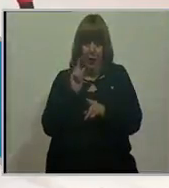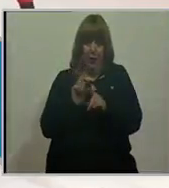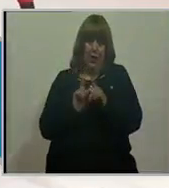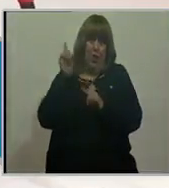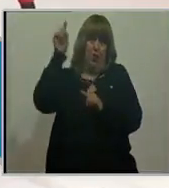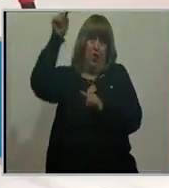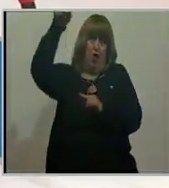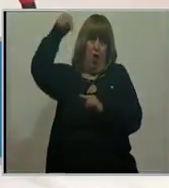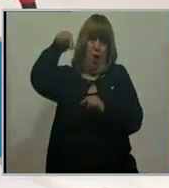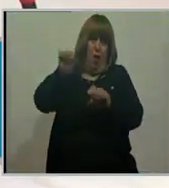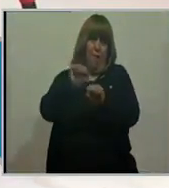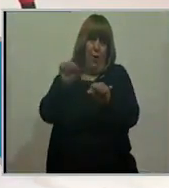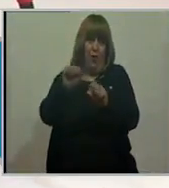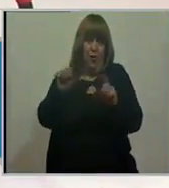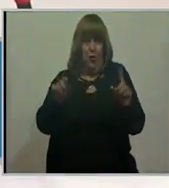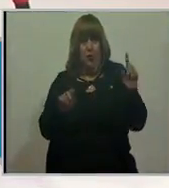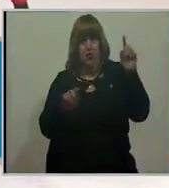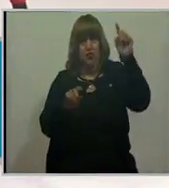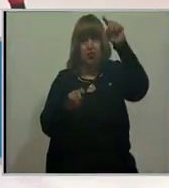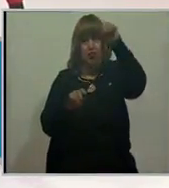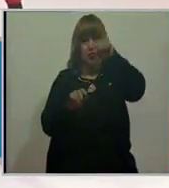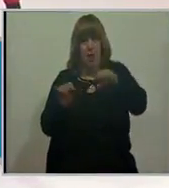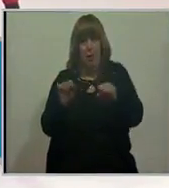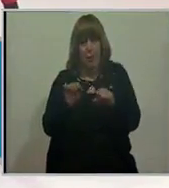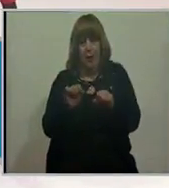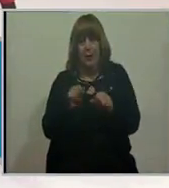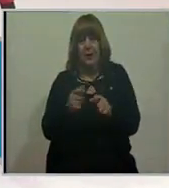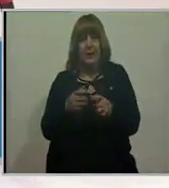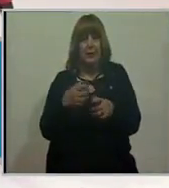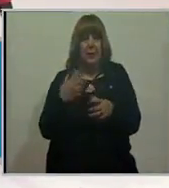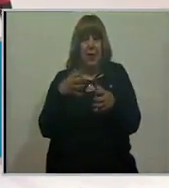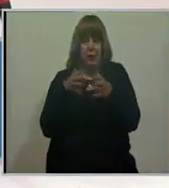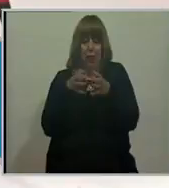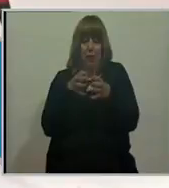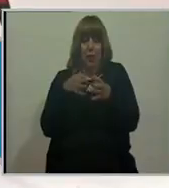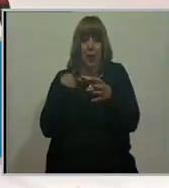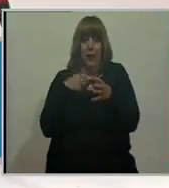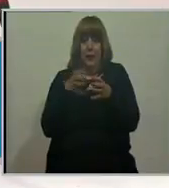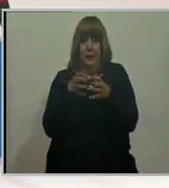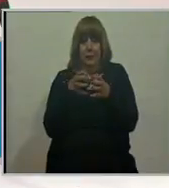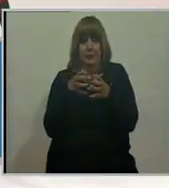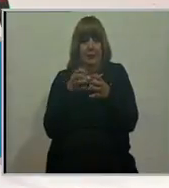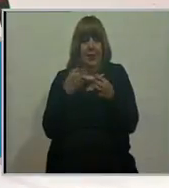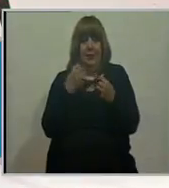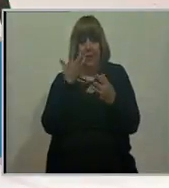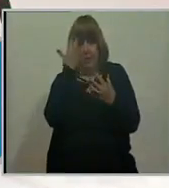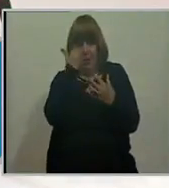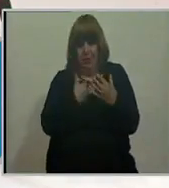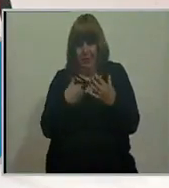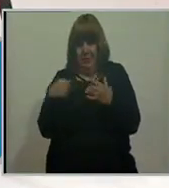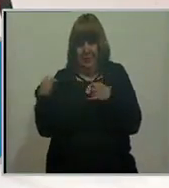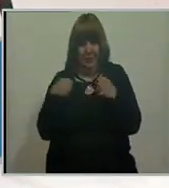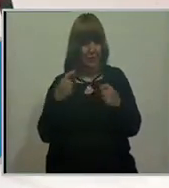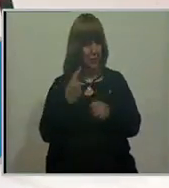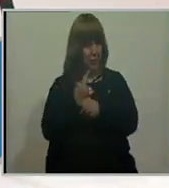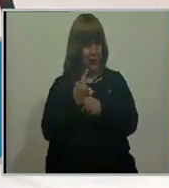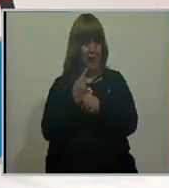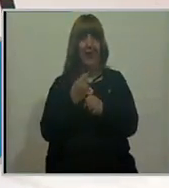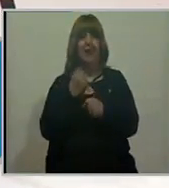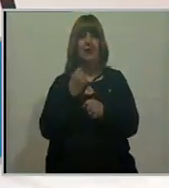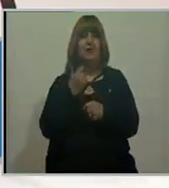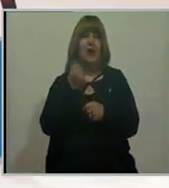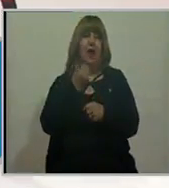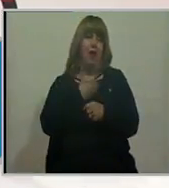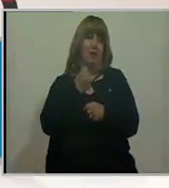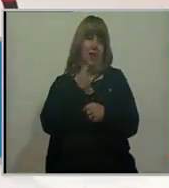situación de riesgo para cualquiera y además innecesaria. Estamos también dándole, más importancia. Lo que dicen